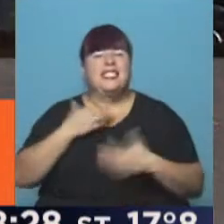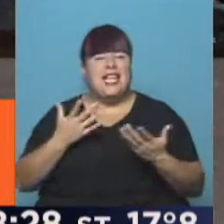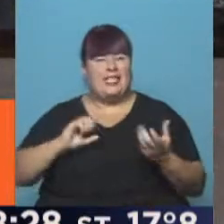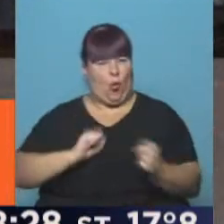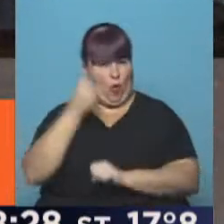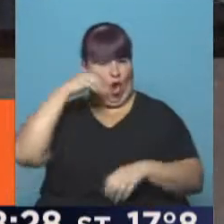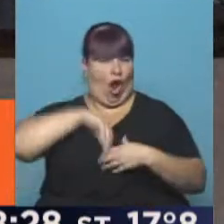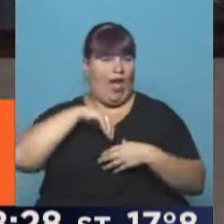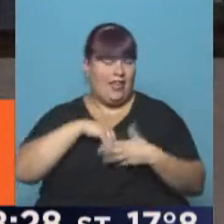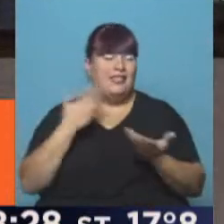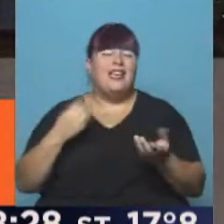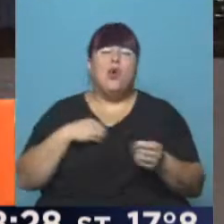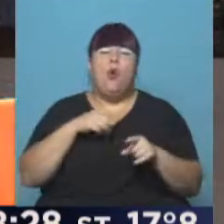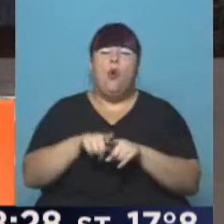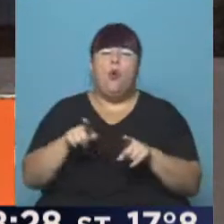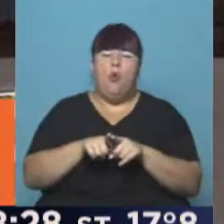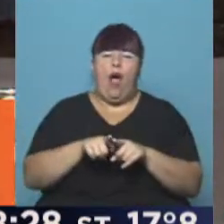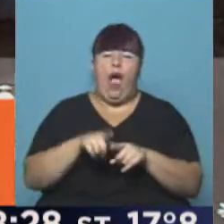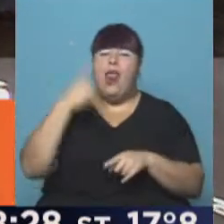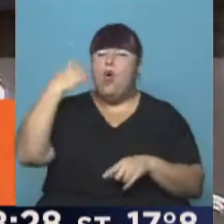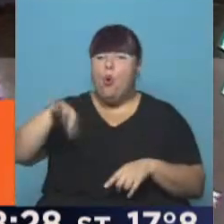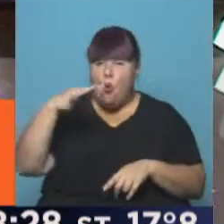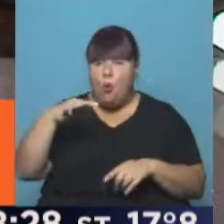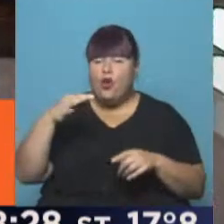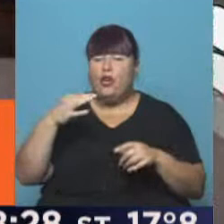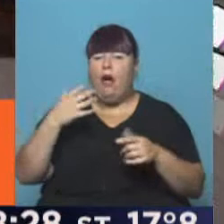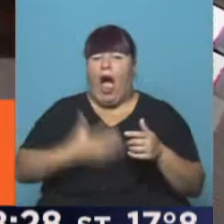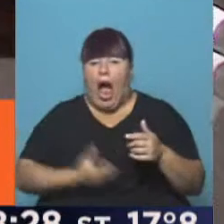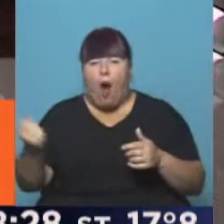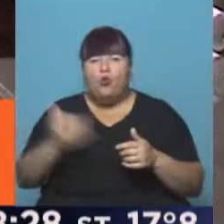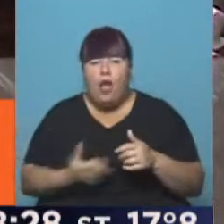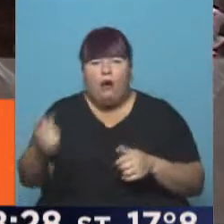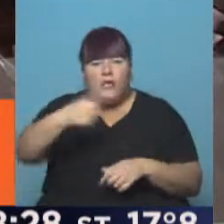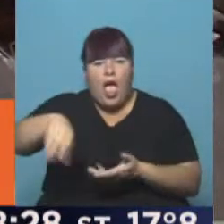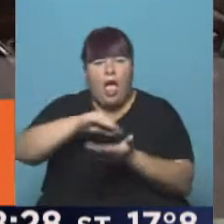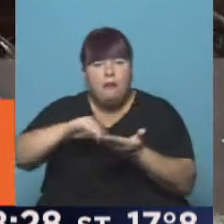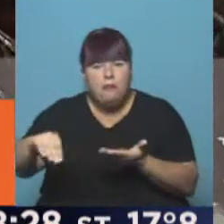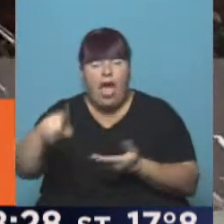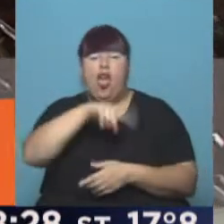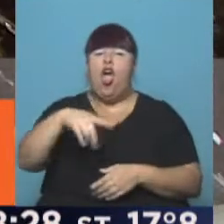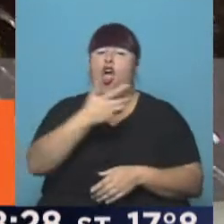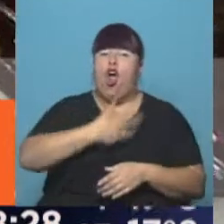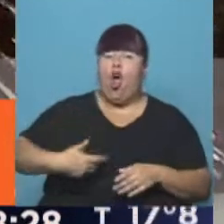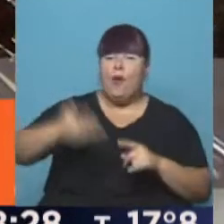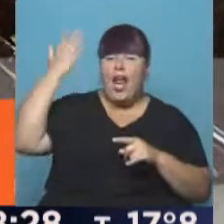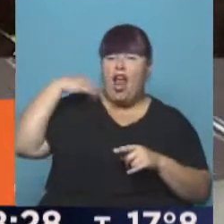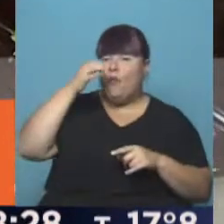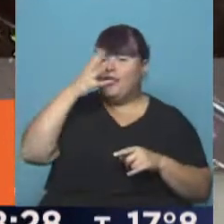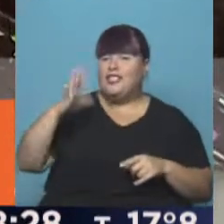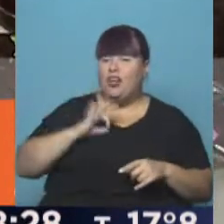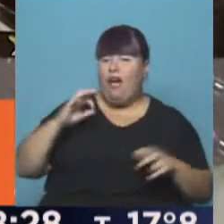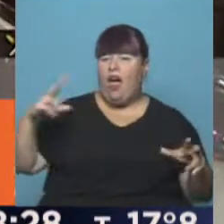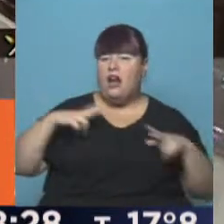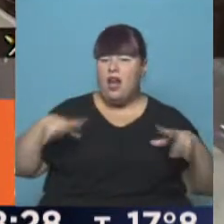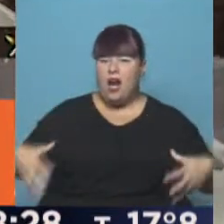mucha bronca porque siente que los únicos que se están ajustando son ellos mientras quienes los gobernaron los últimos 25 años se han